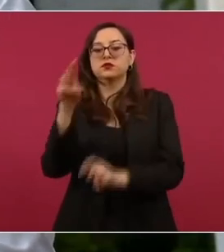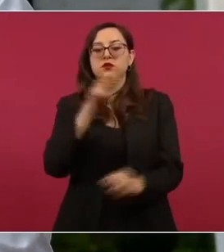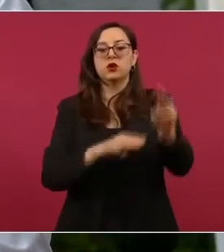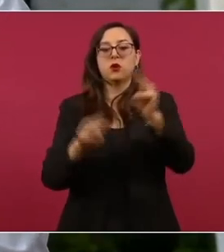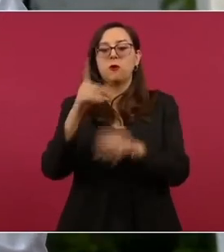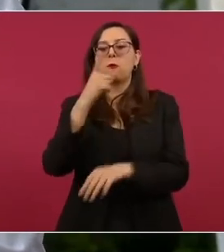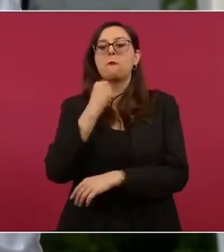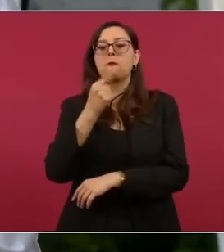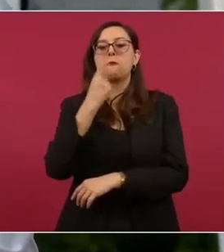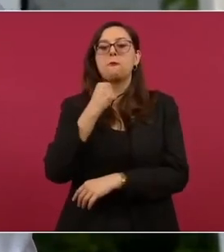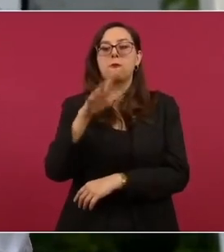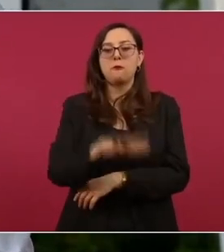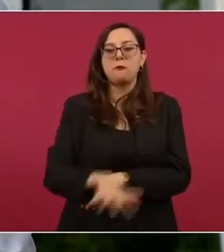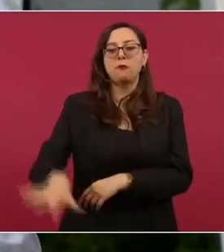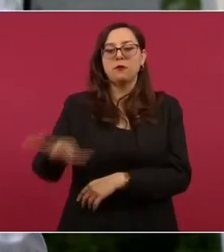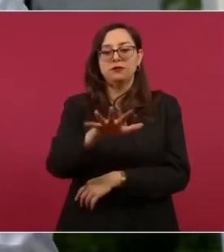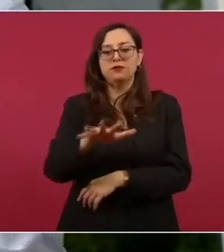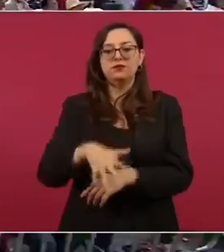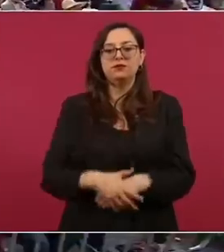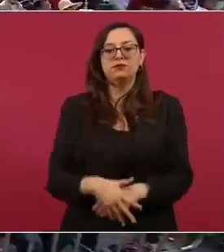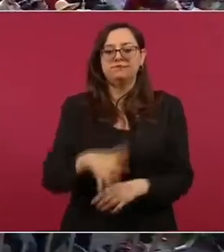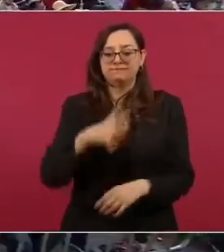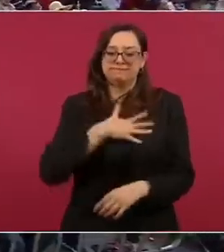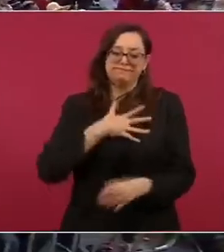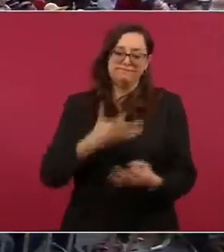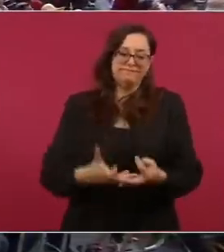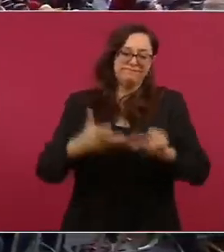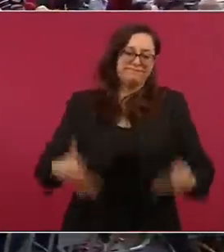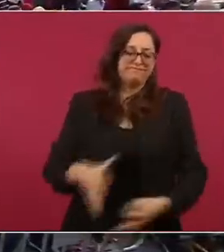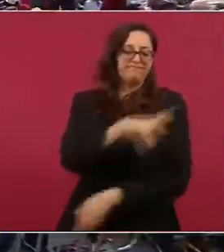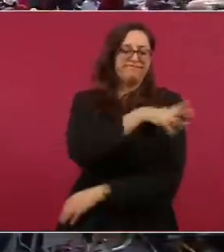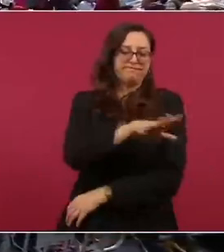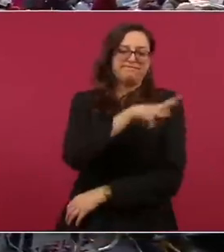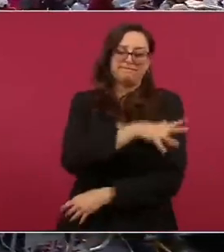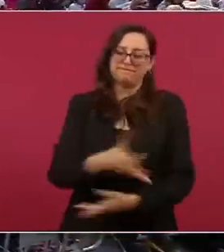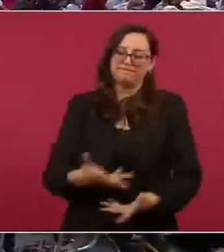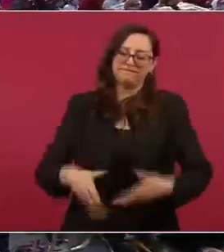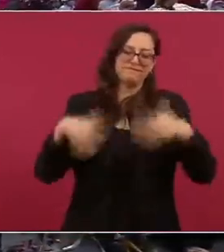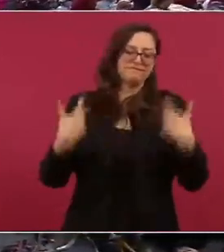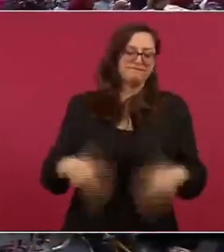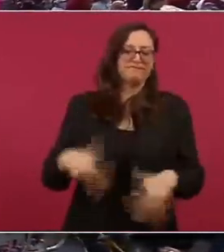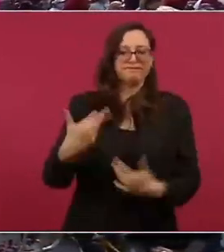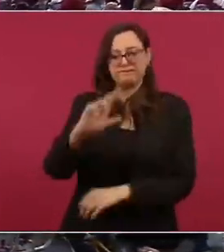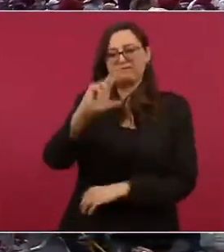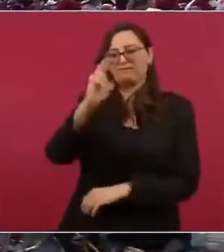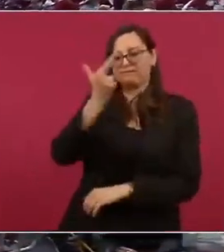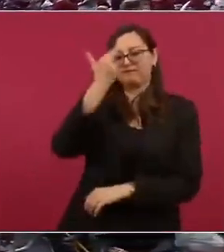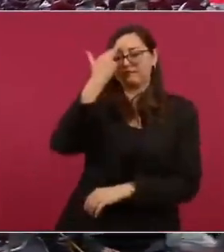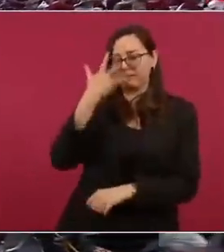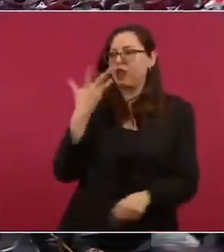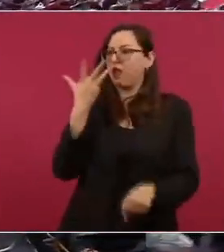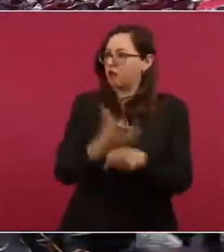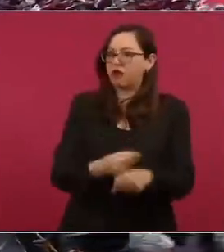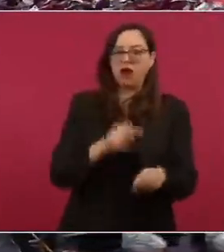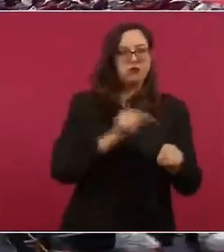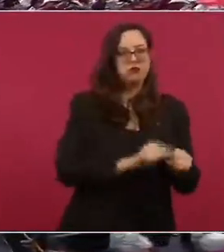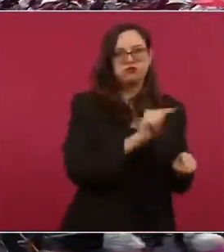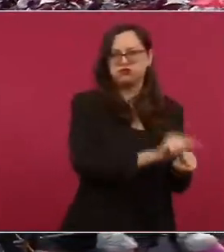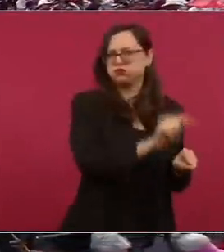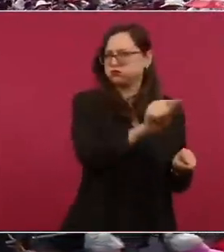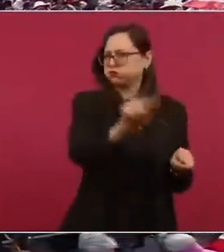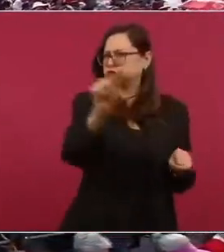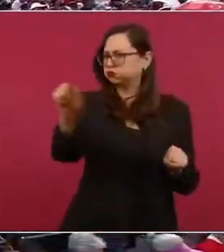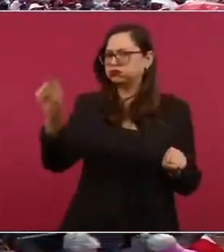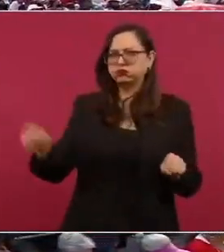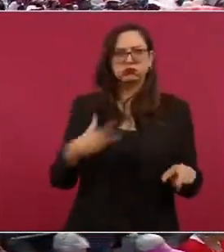la tierra de mi general. Aplausos. ¿Se